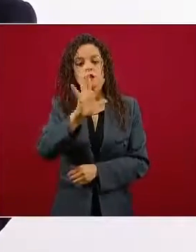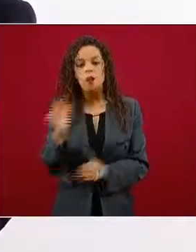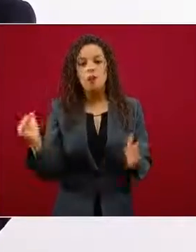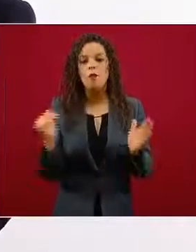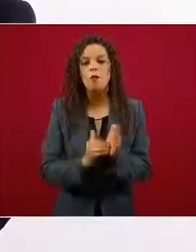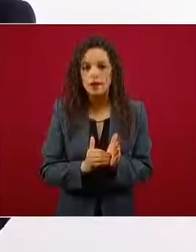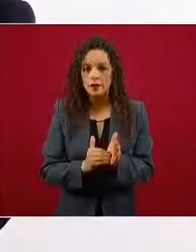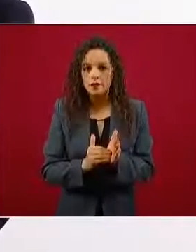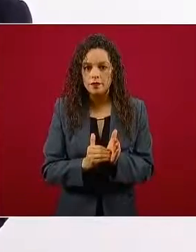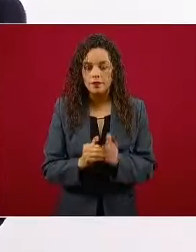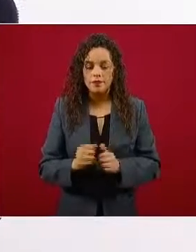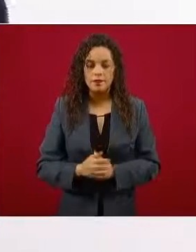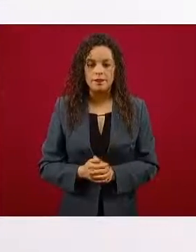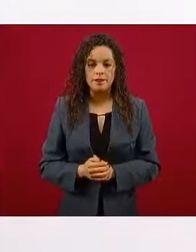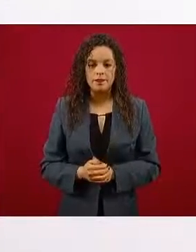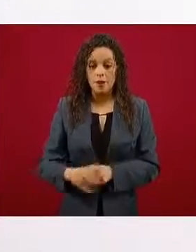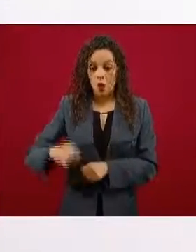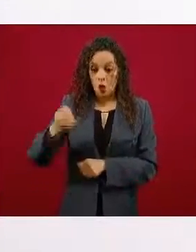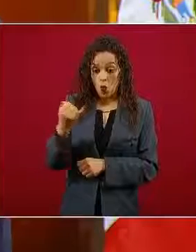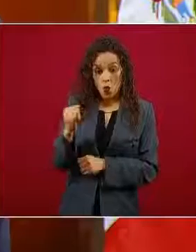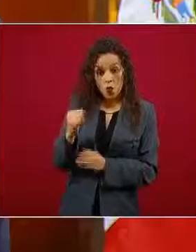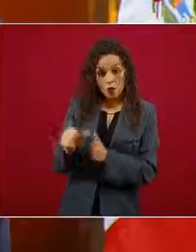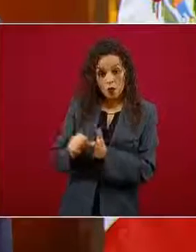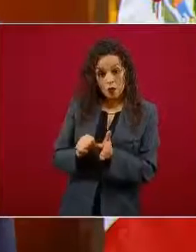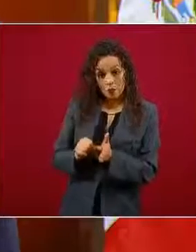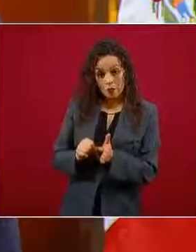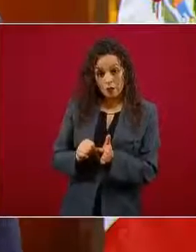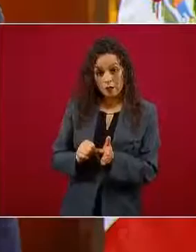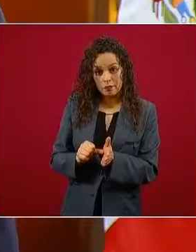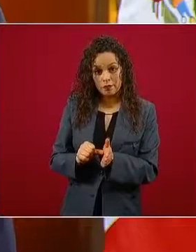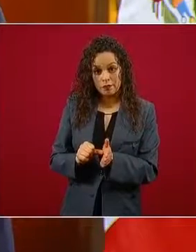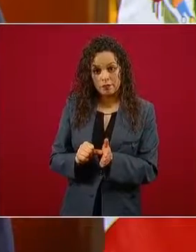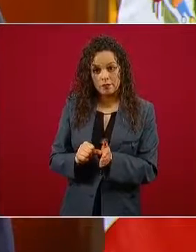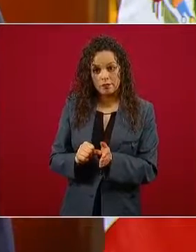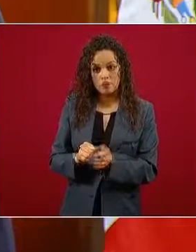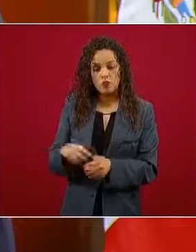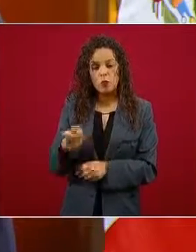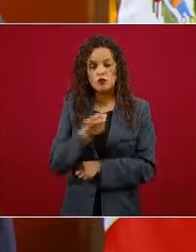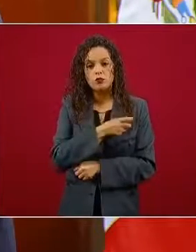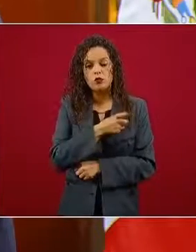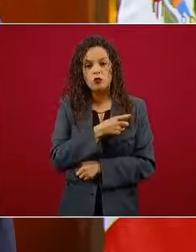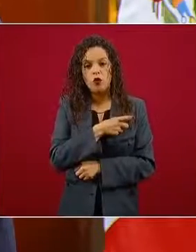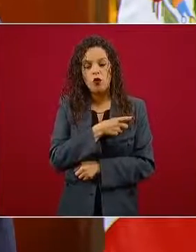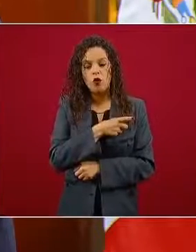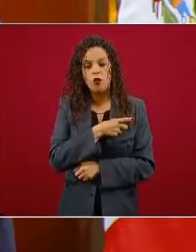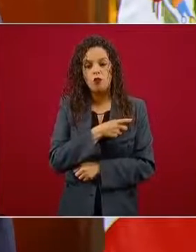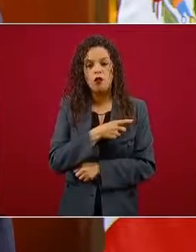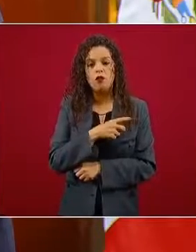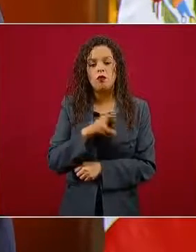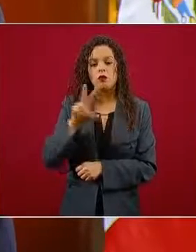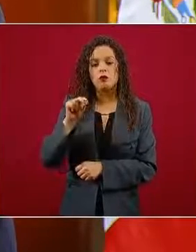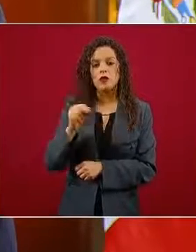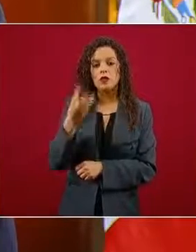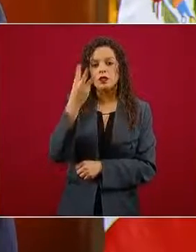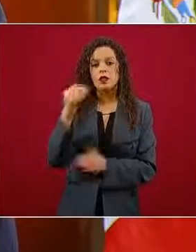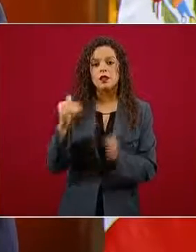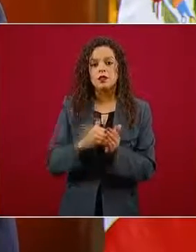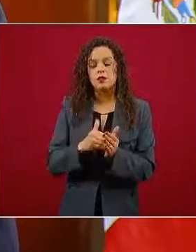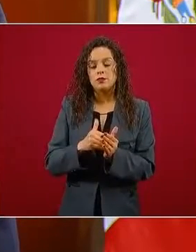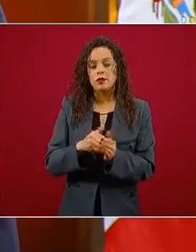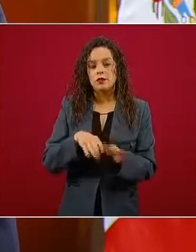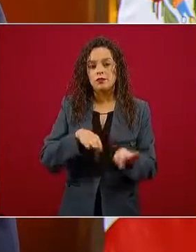345,000. Y en junio ya solo se perdieron 83,000